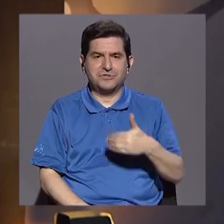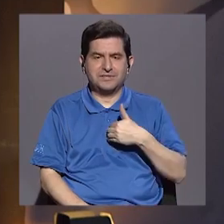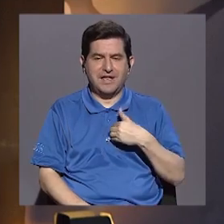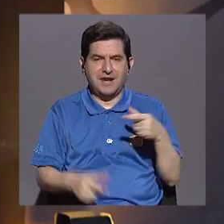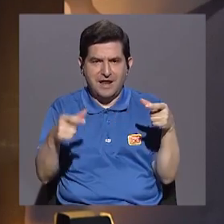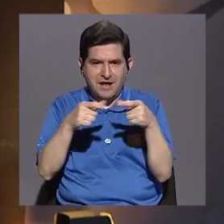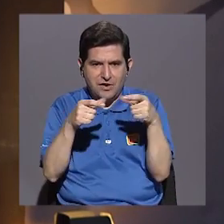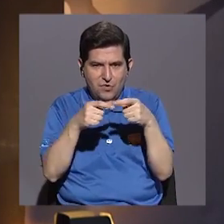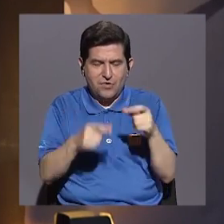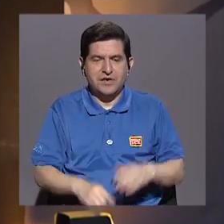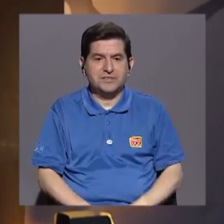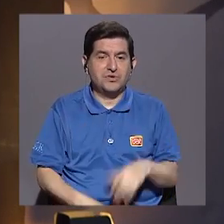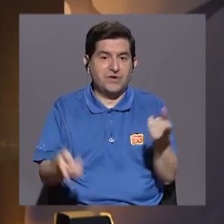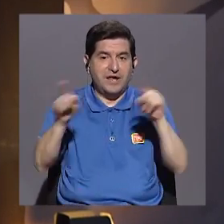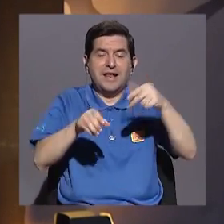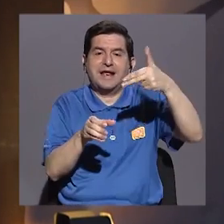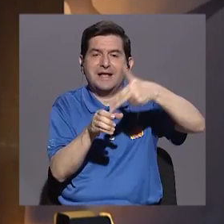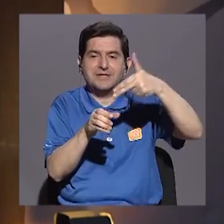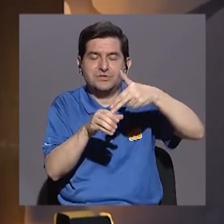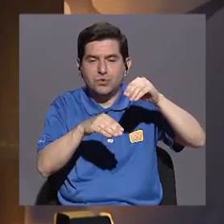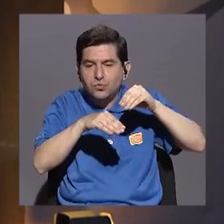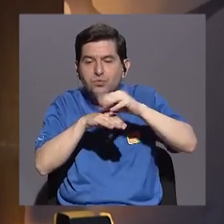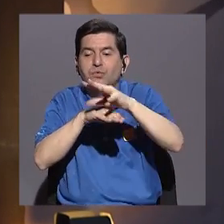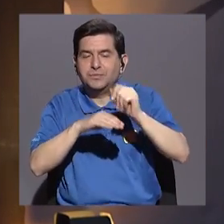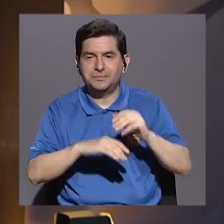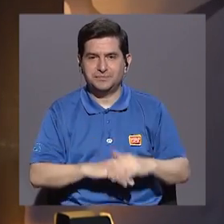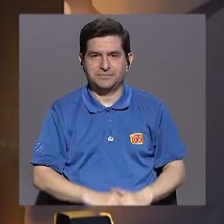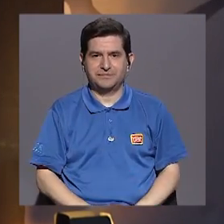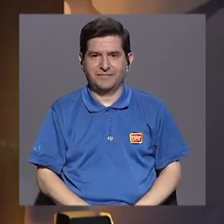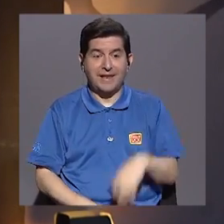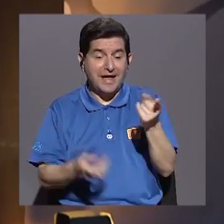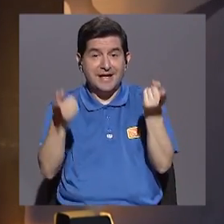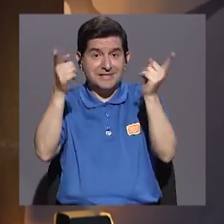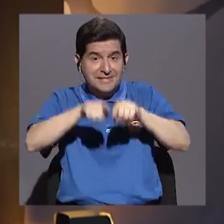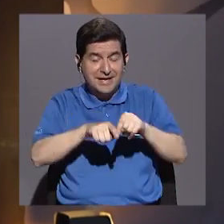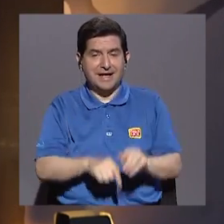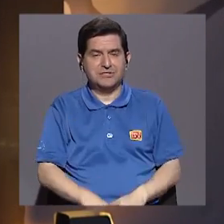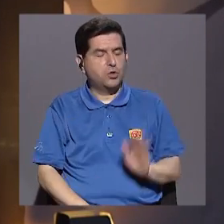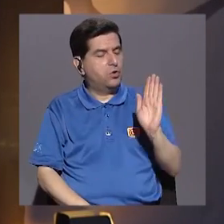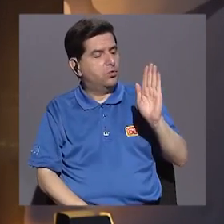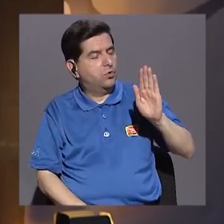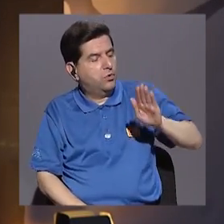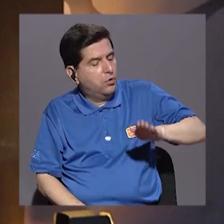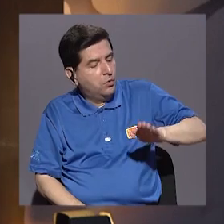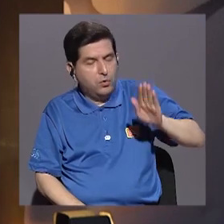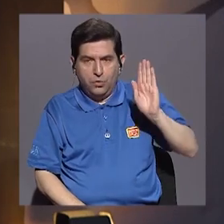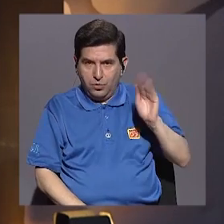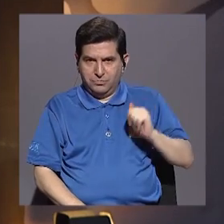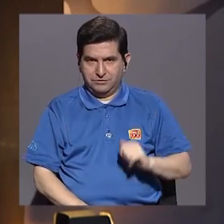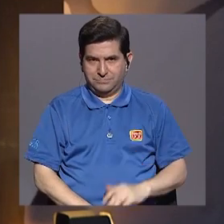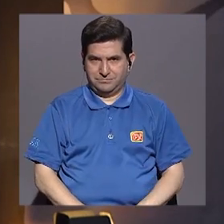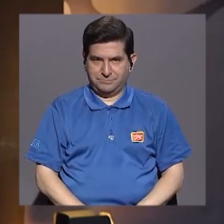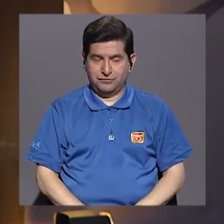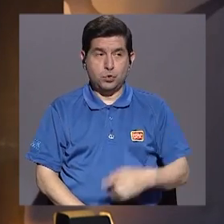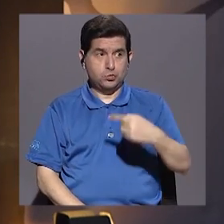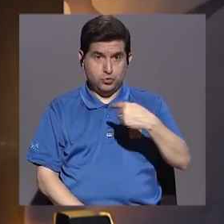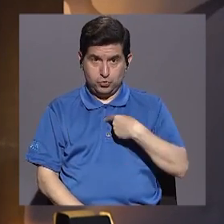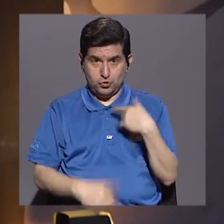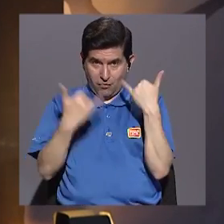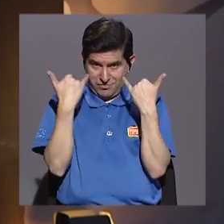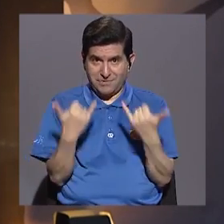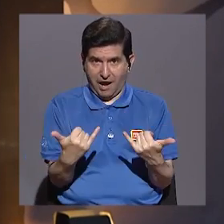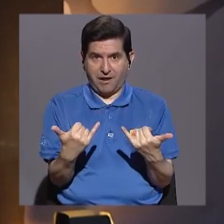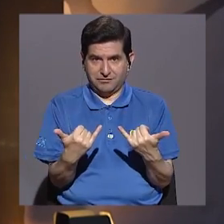hacia la inyección de combustible pero en este caso de ese pedal cuando yo lo